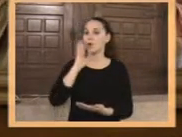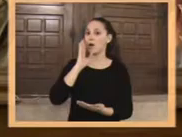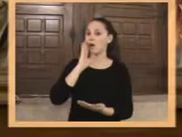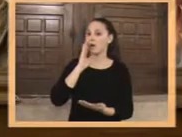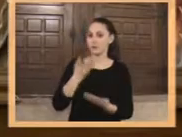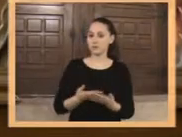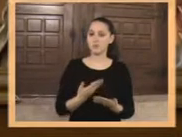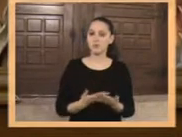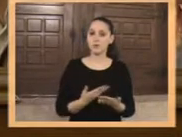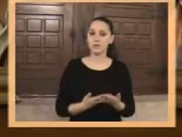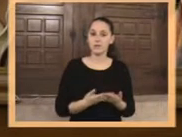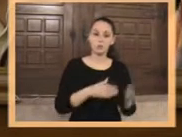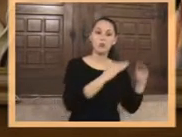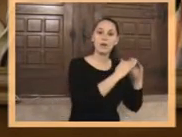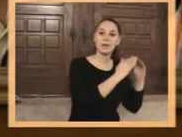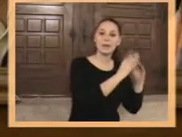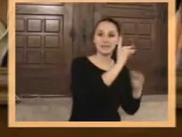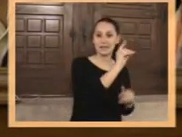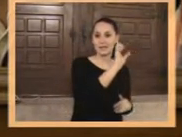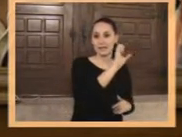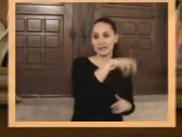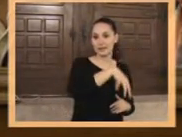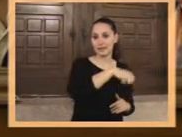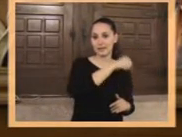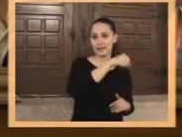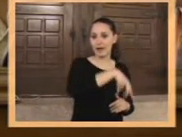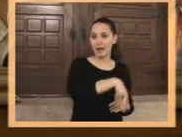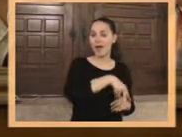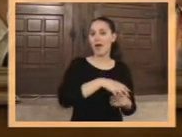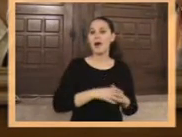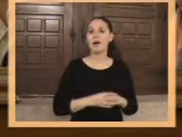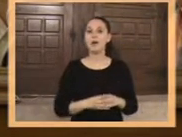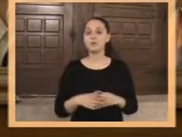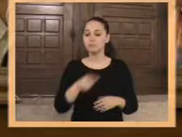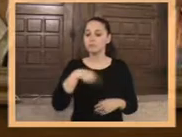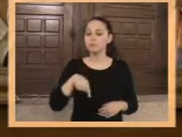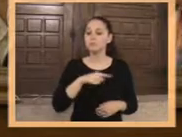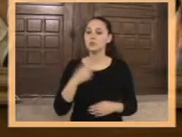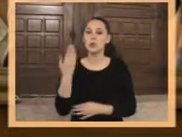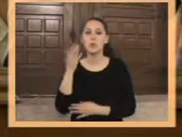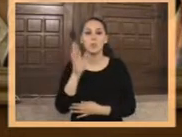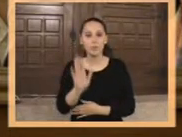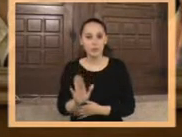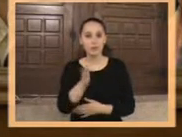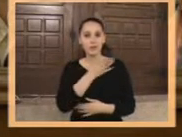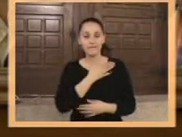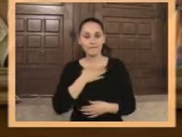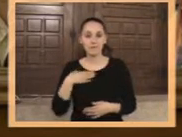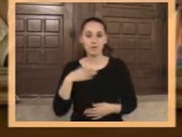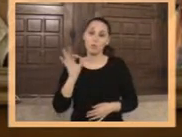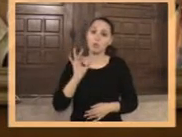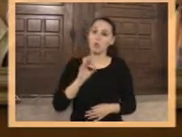Casa del DEAN en la legislatura anterior, sí nos gustaría proponer precisamente o preguntar